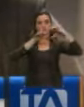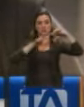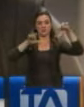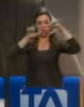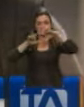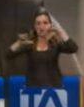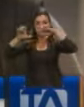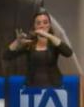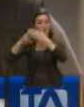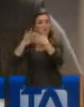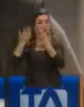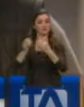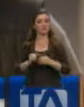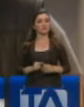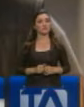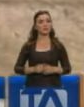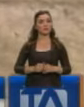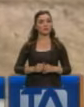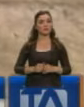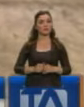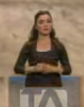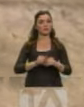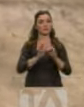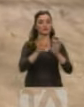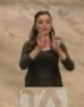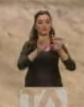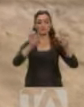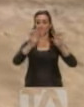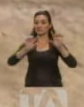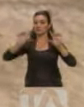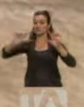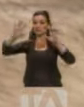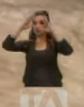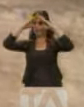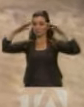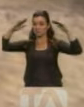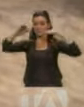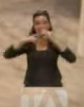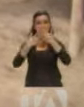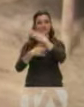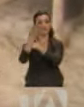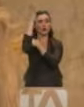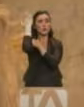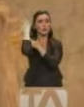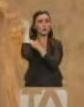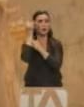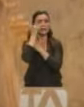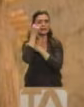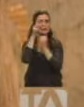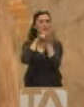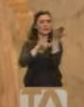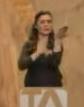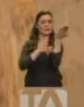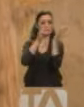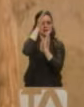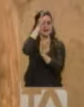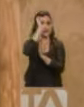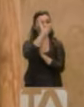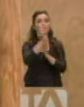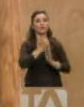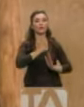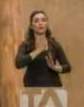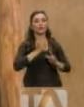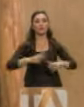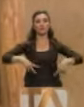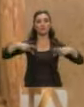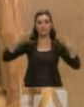carrizo y de teja. Este museo cuenta la historia del pueblo indígena en sus inicios, sus tradiciones, su cultura y su